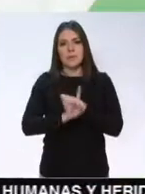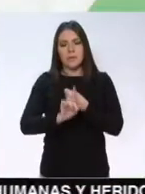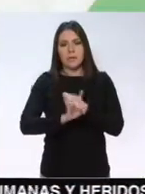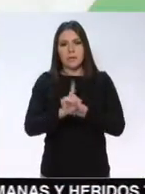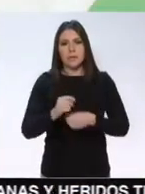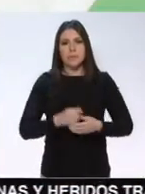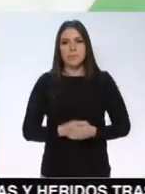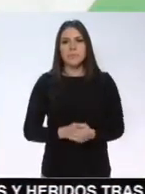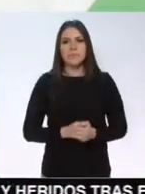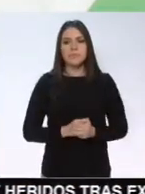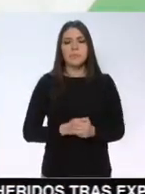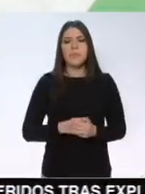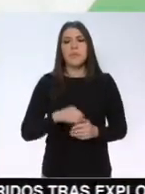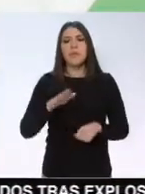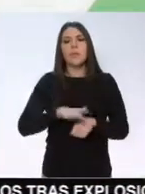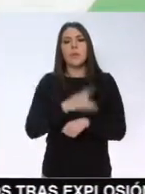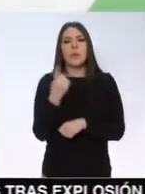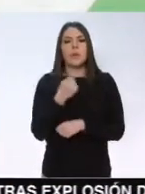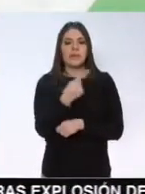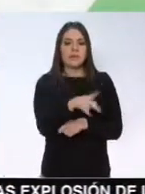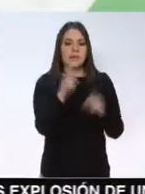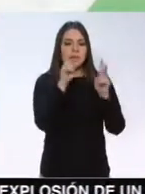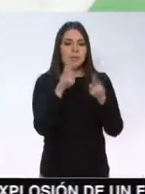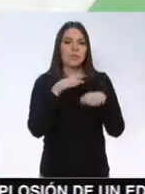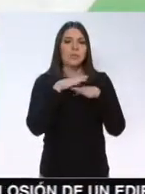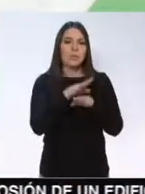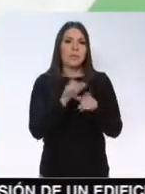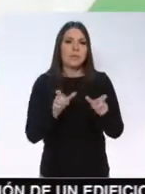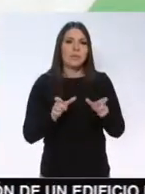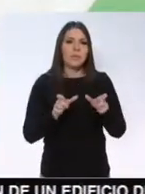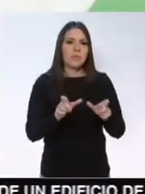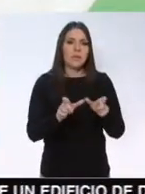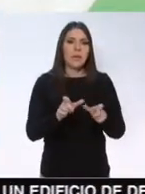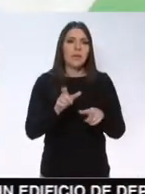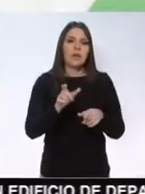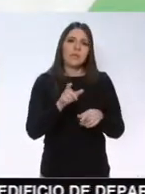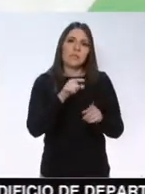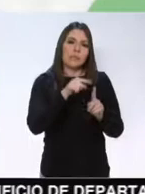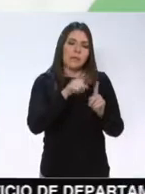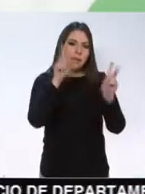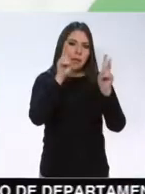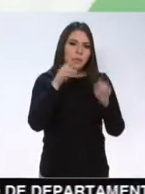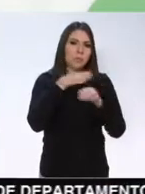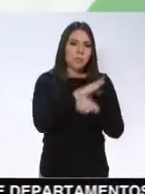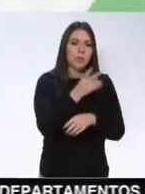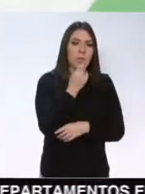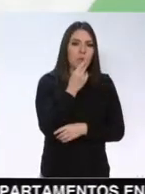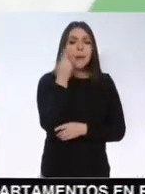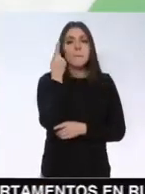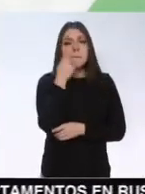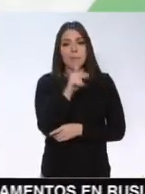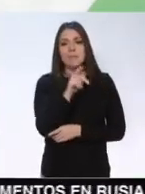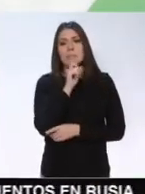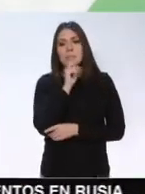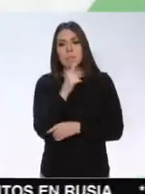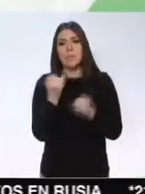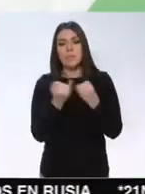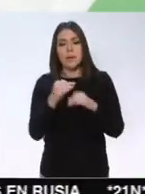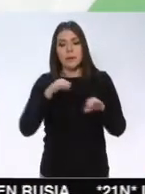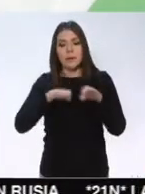parte de seguridad y demás que estamos haciendo en cuanto a policías, pero también pues como gobierno